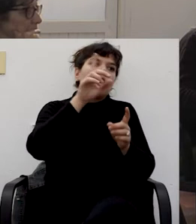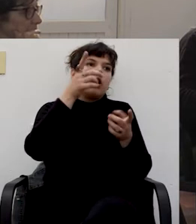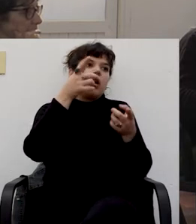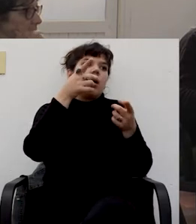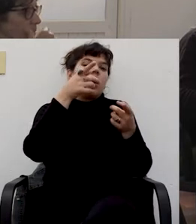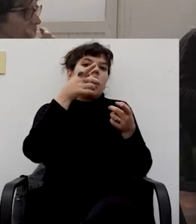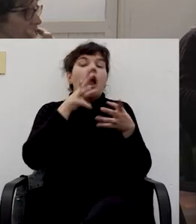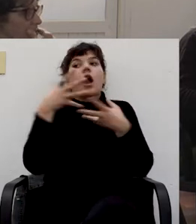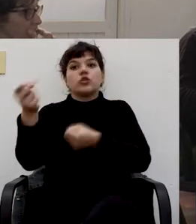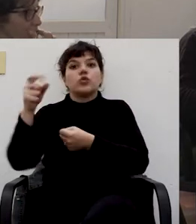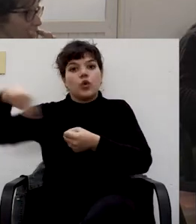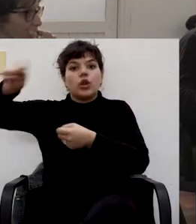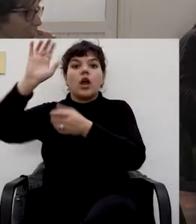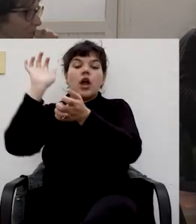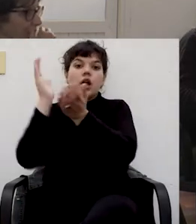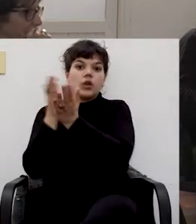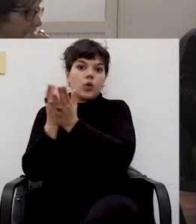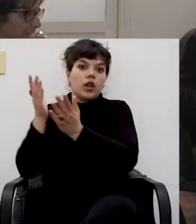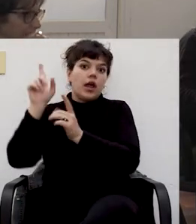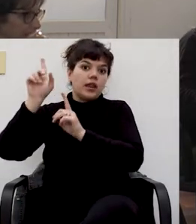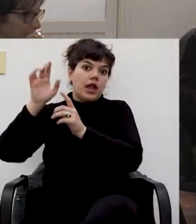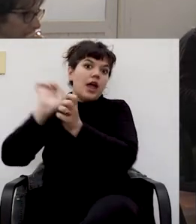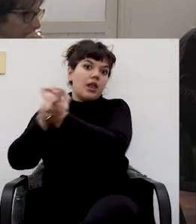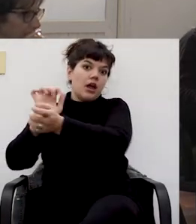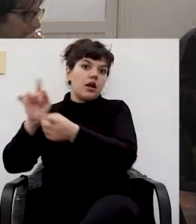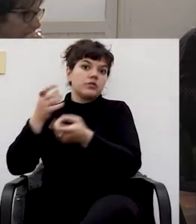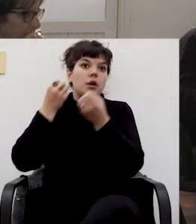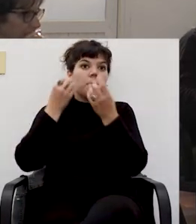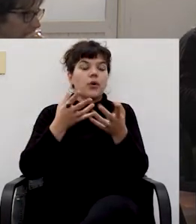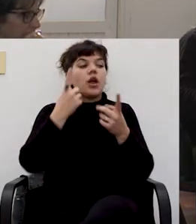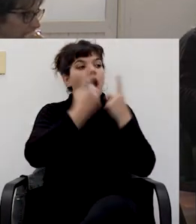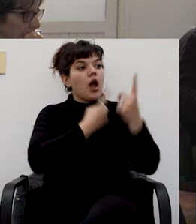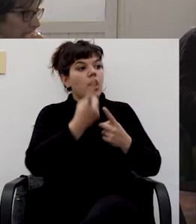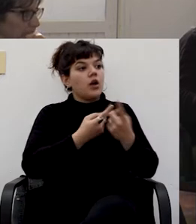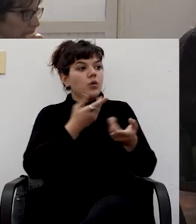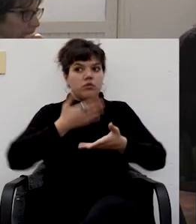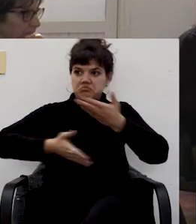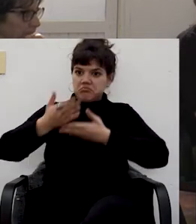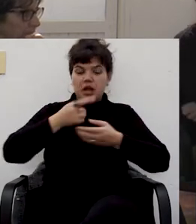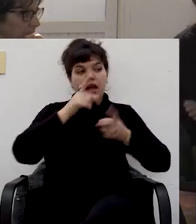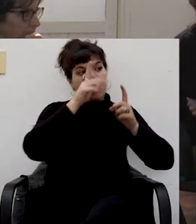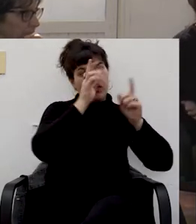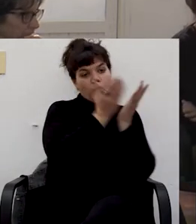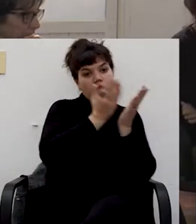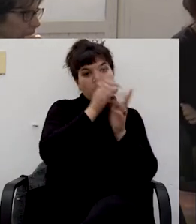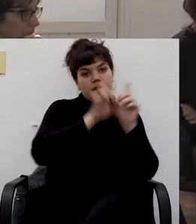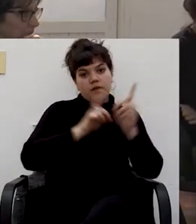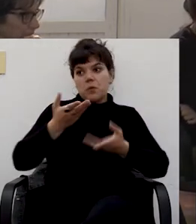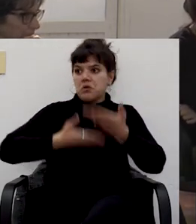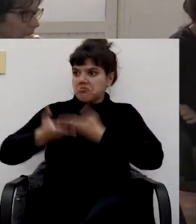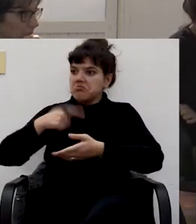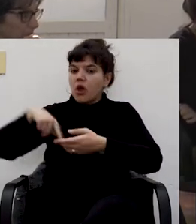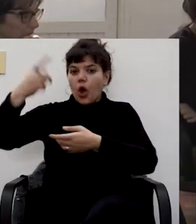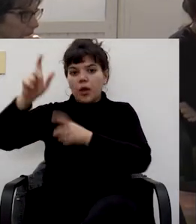estudiantes, porque una de las estrategias que tiene la universidad a nivel central son las tutorías entre pares, que se forma durante todo un semestre